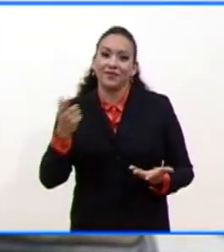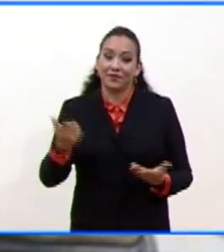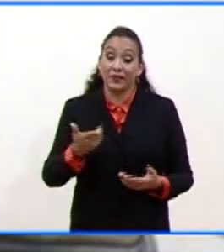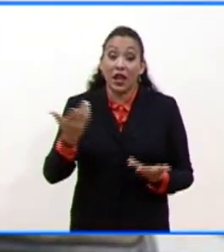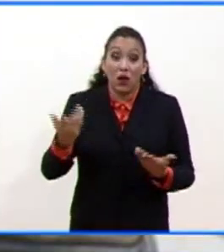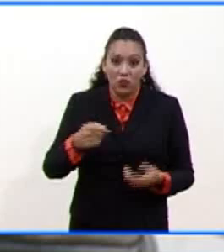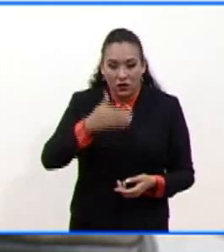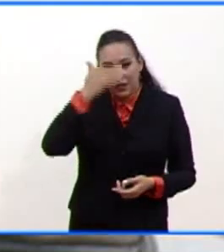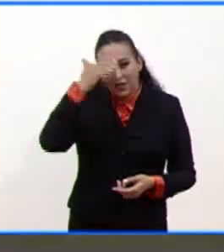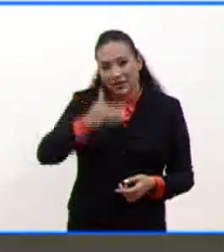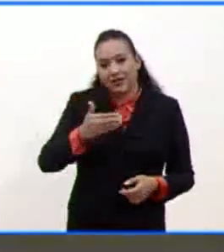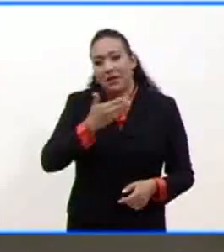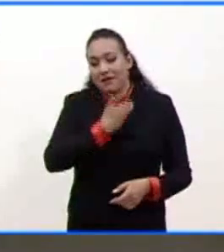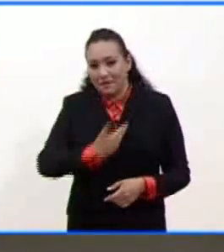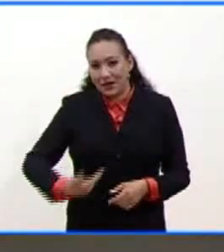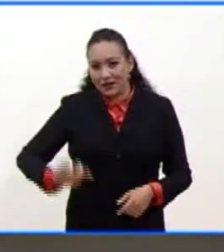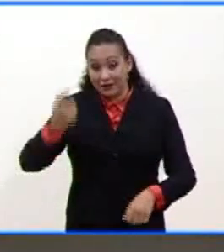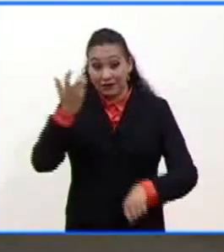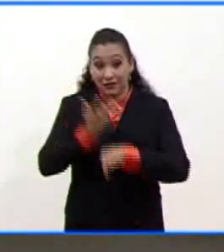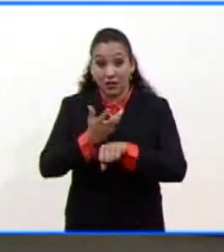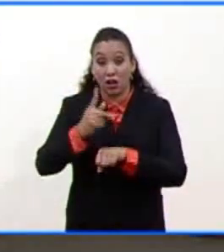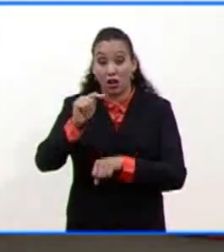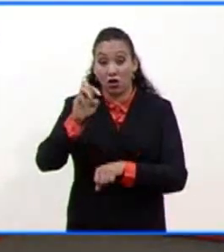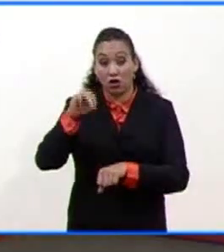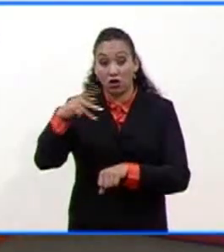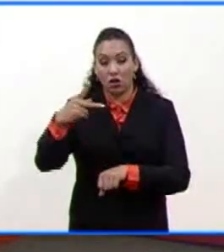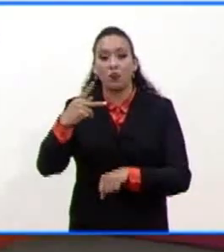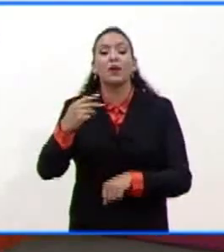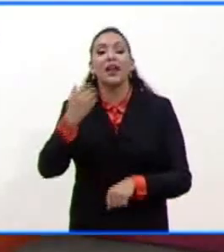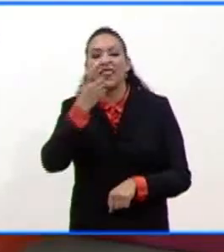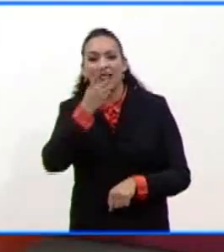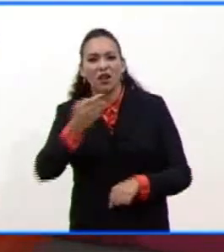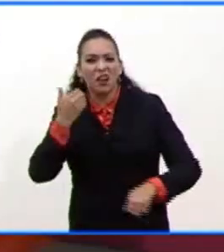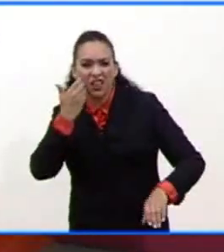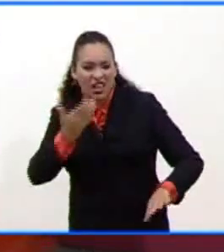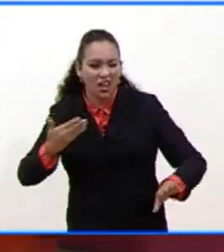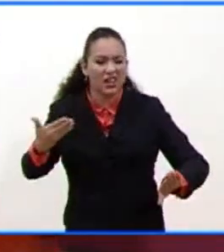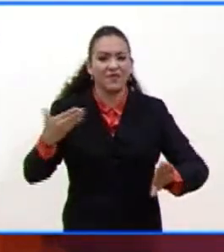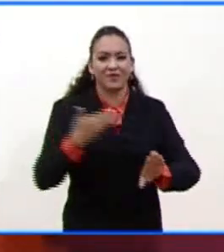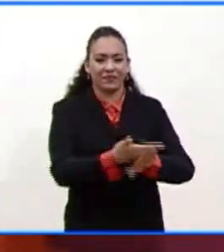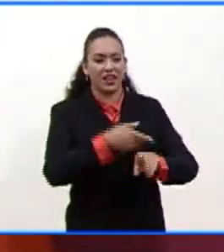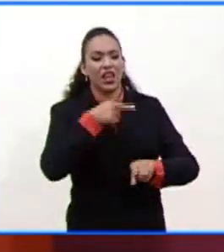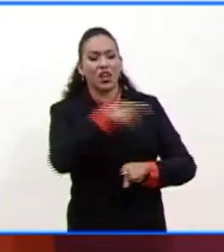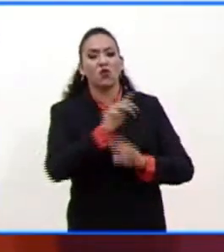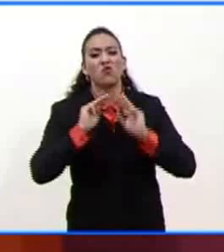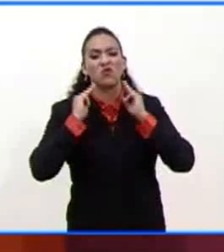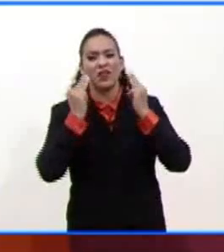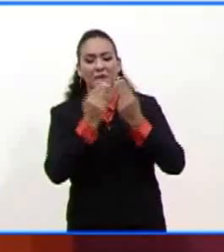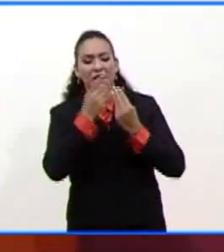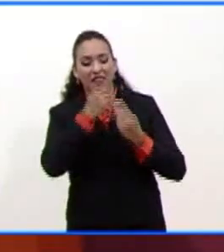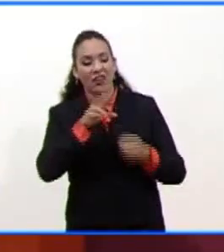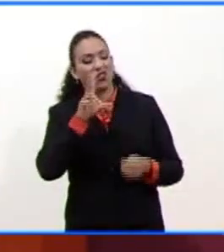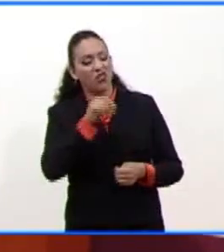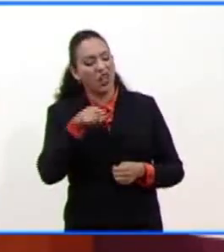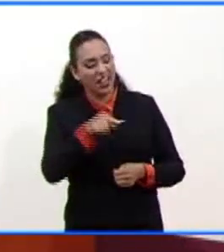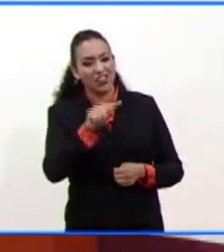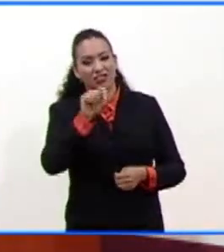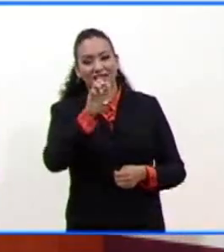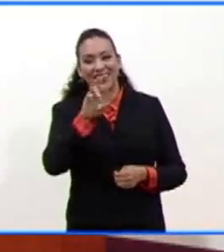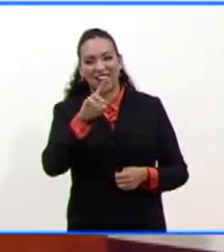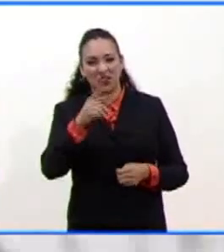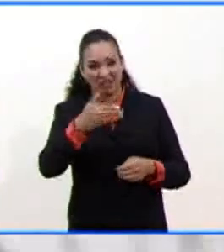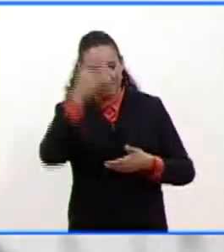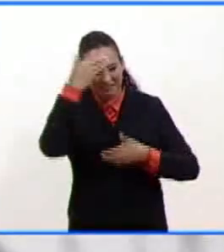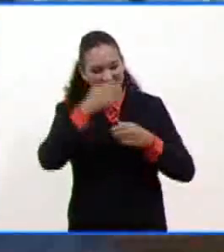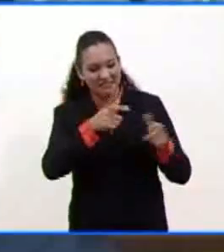de la administración de Donald Trump de perseguir a los cárteles de la droga calificados como organizaciones terroristas en